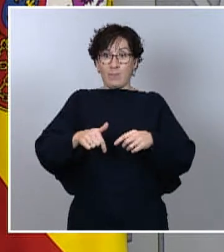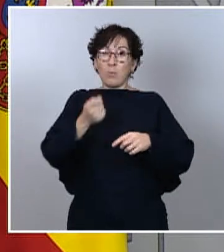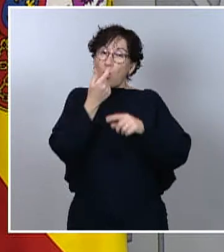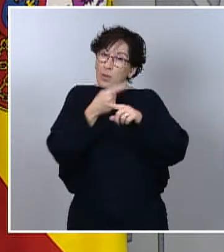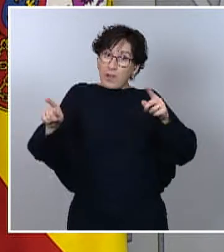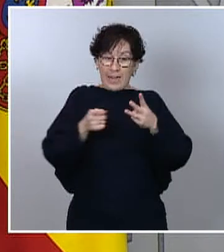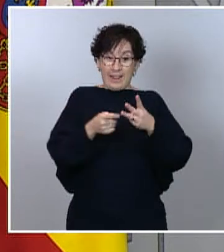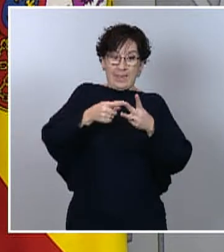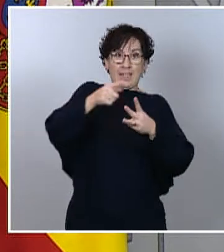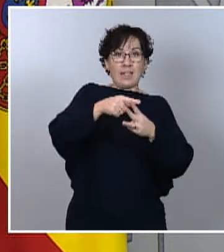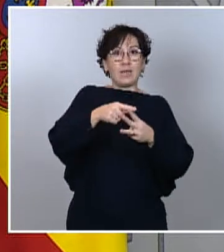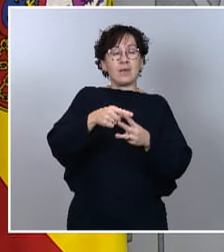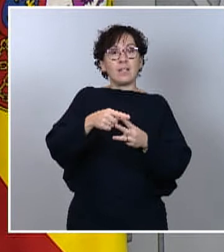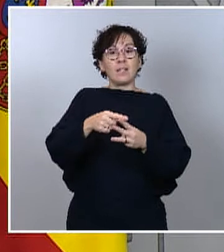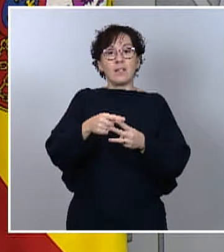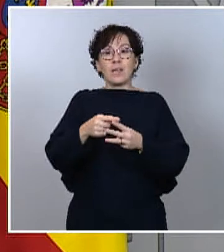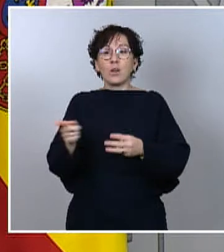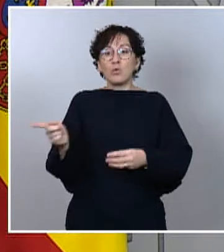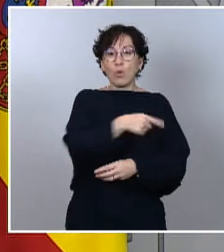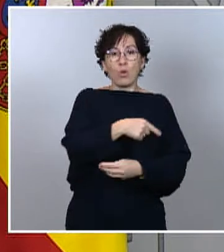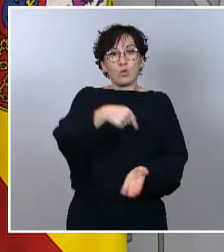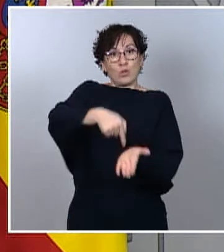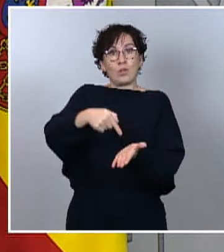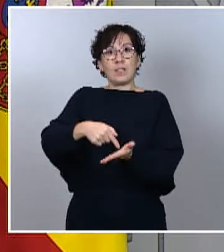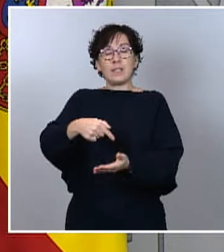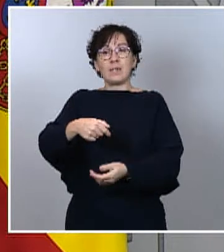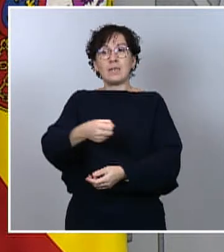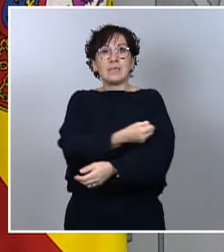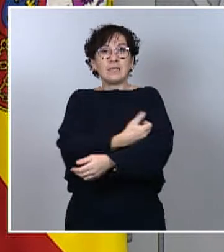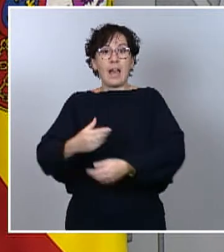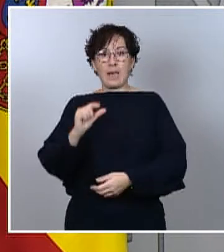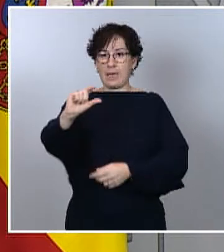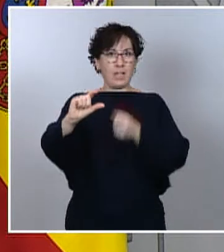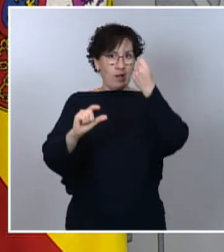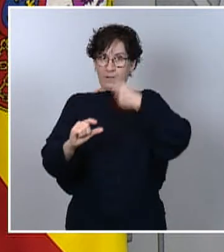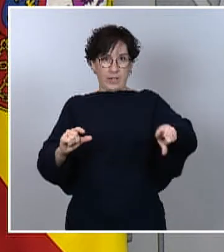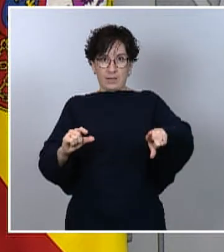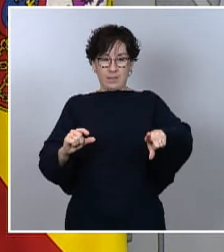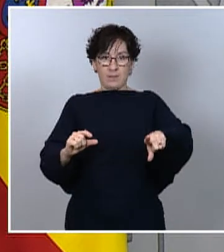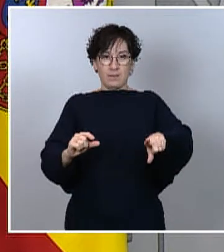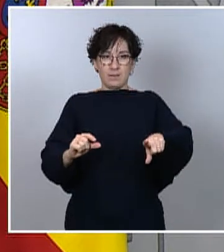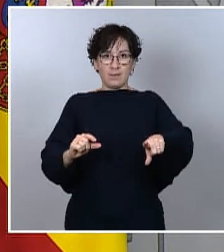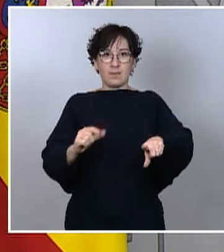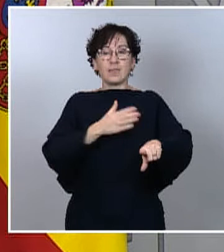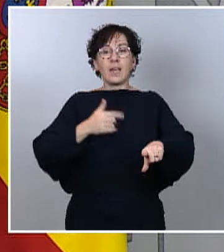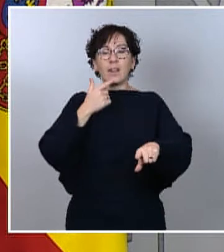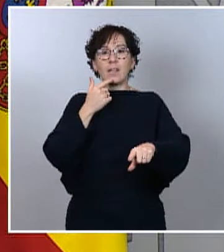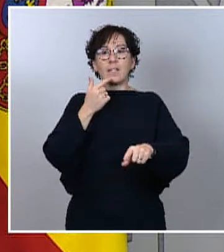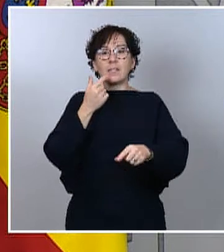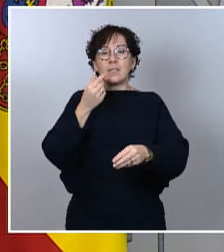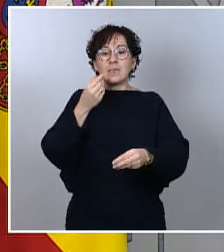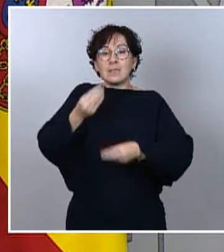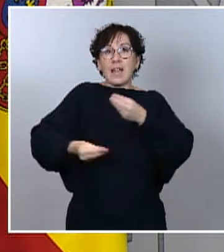de sangre en todos los participantes, sino que se ha restringido la extracción de muestras de sangre por venopunción